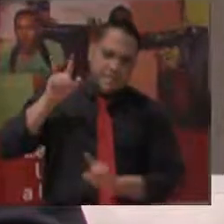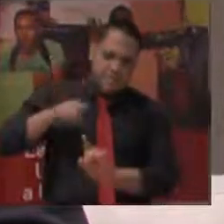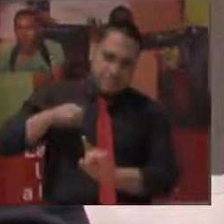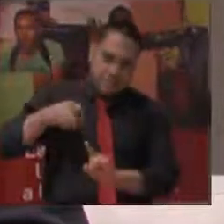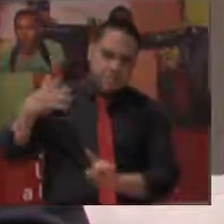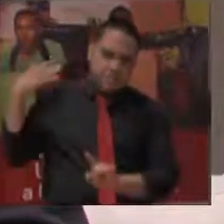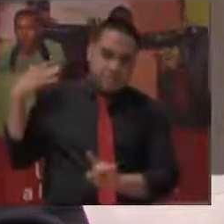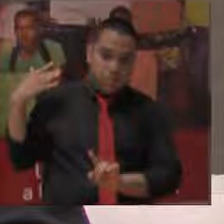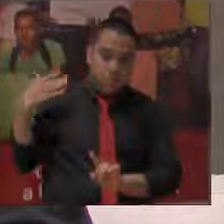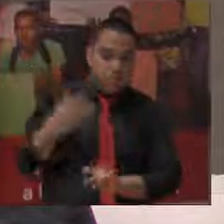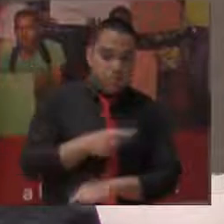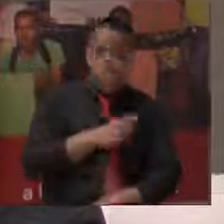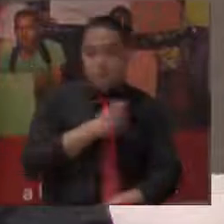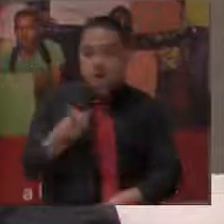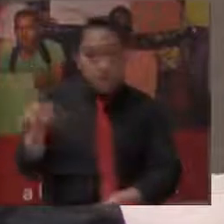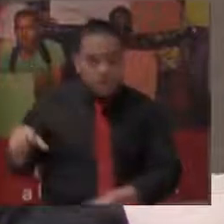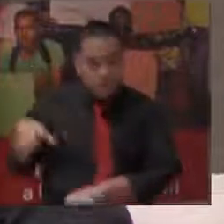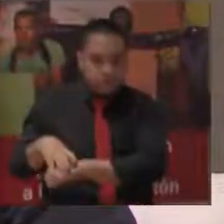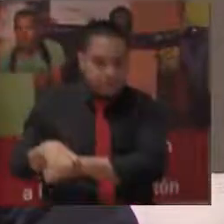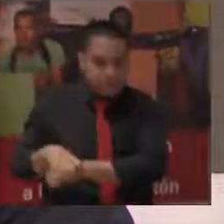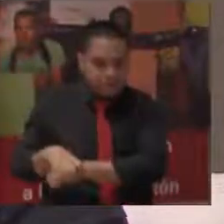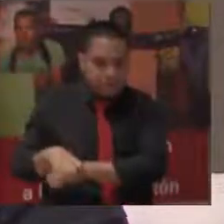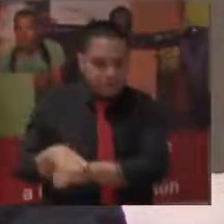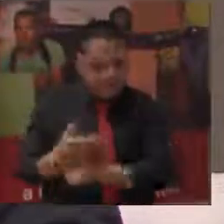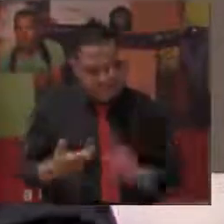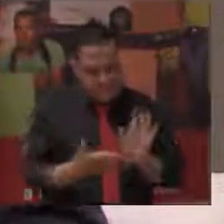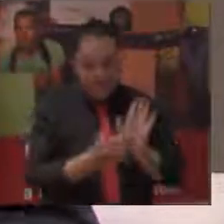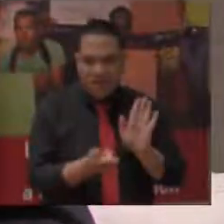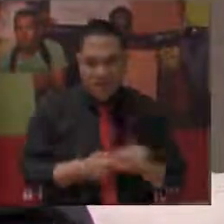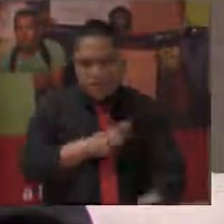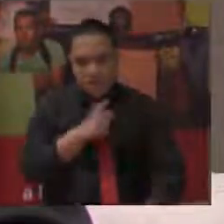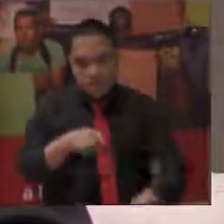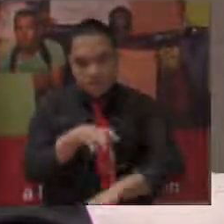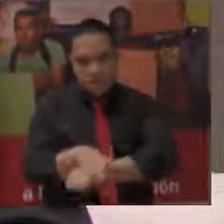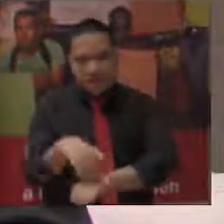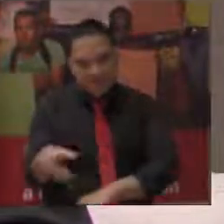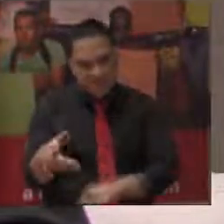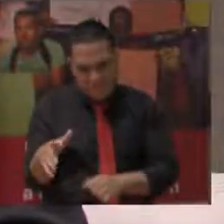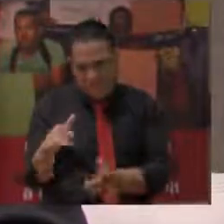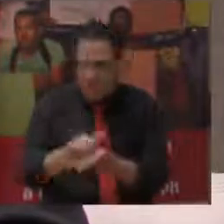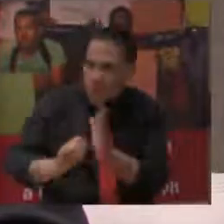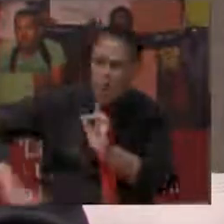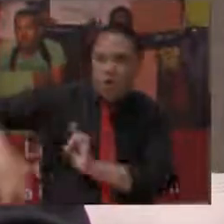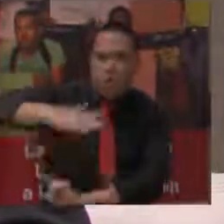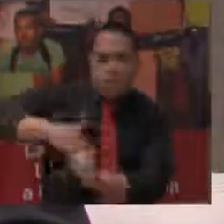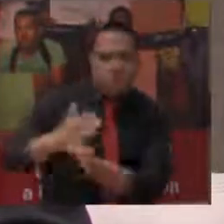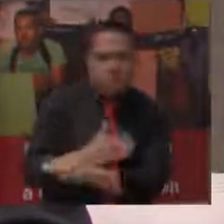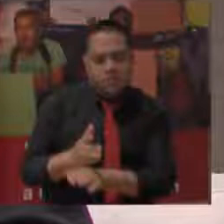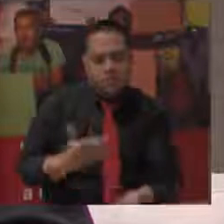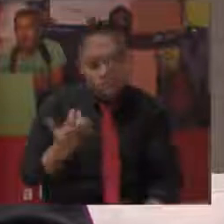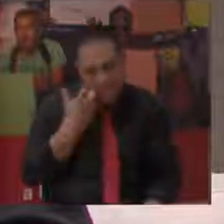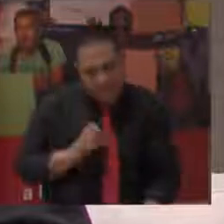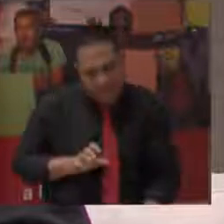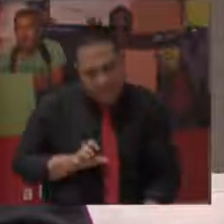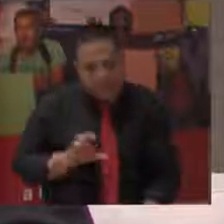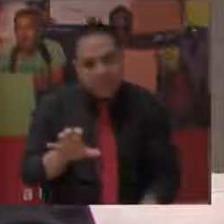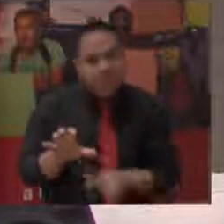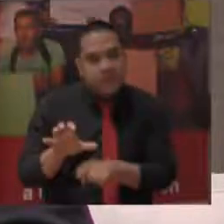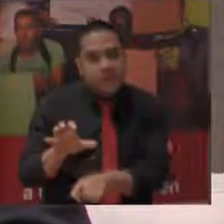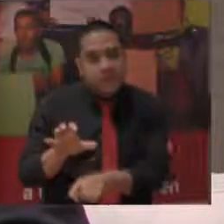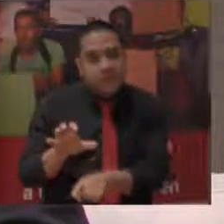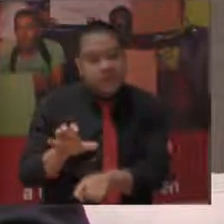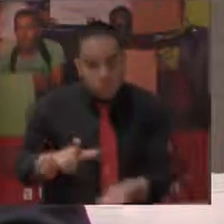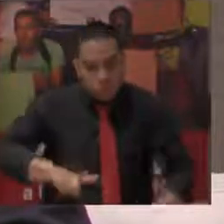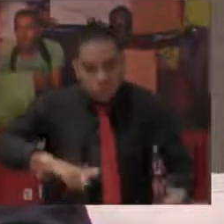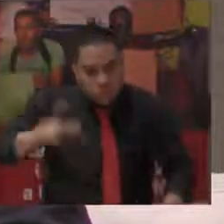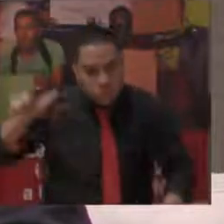con orden de captura por, en el marco de todo este problema, falleció de cáncer, y ella fue una líder